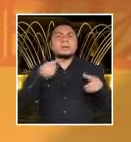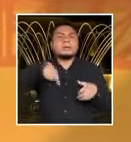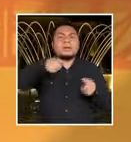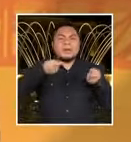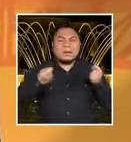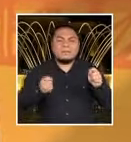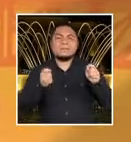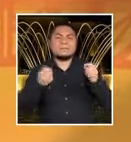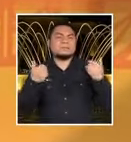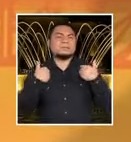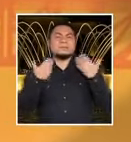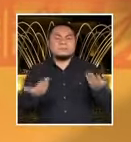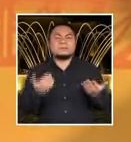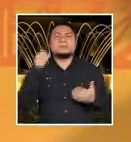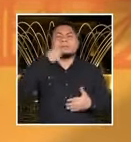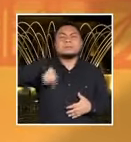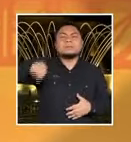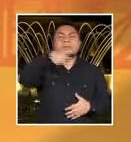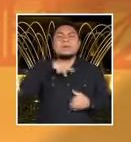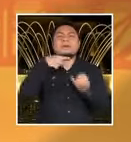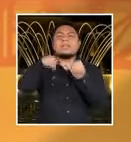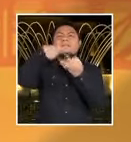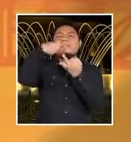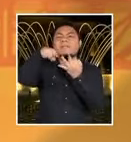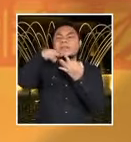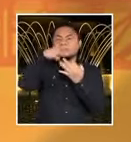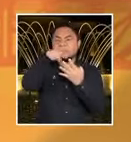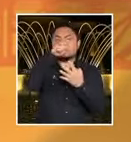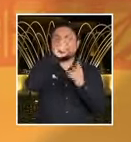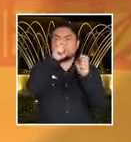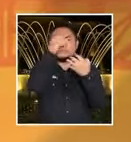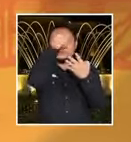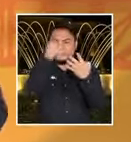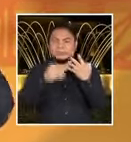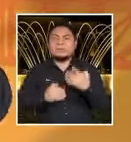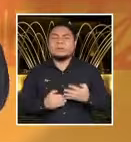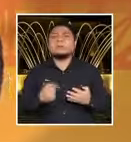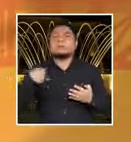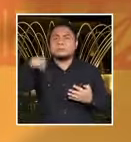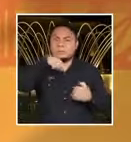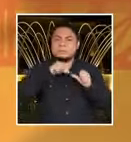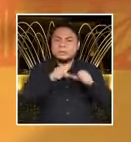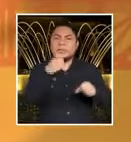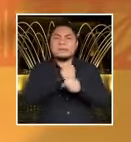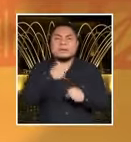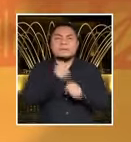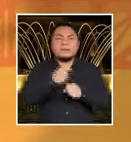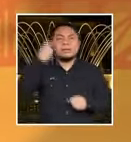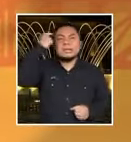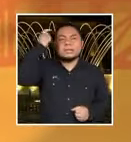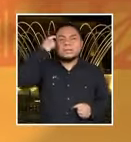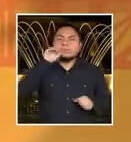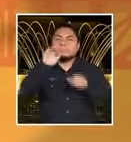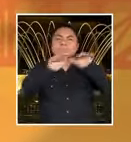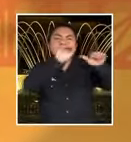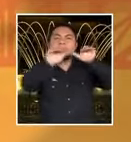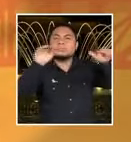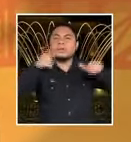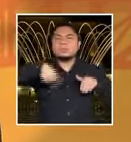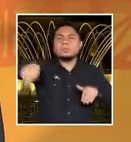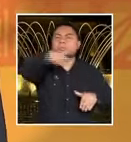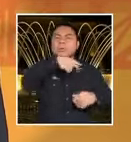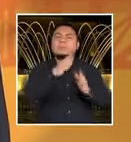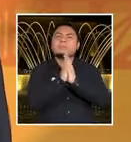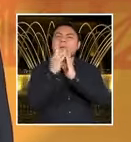que ser en diversos aspectos. Seguimos trabajando generando una conciencia colectiva de